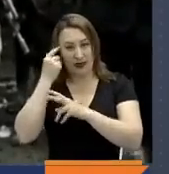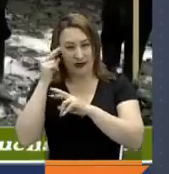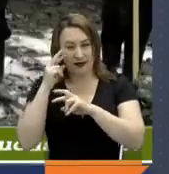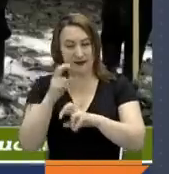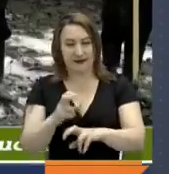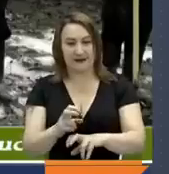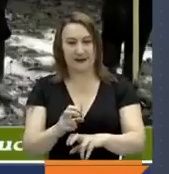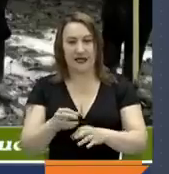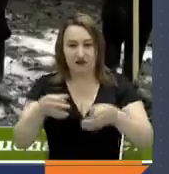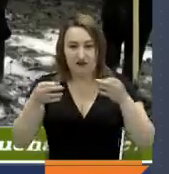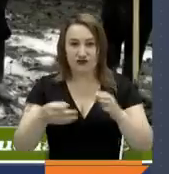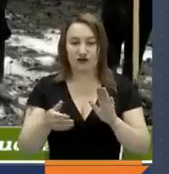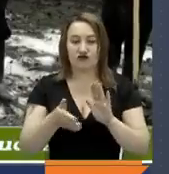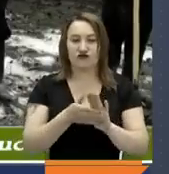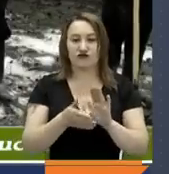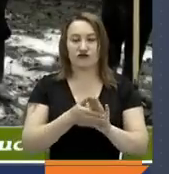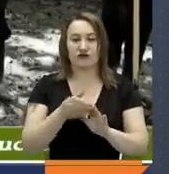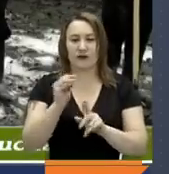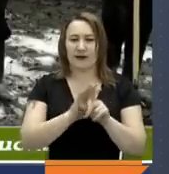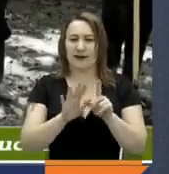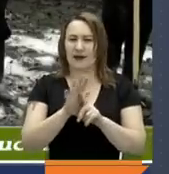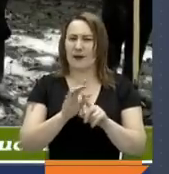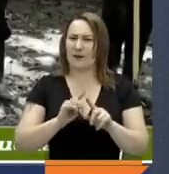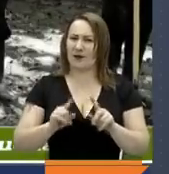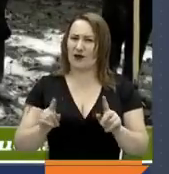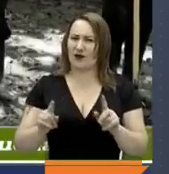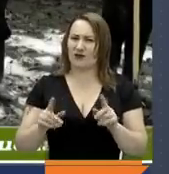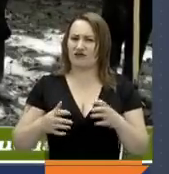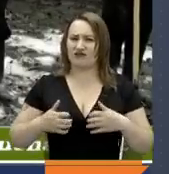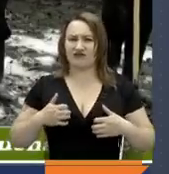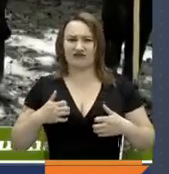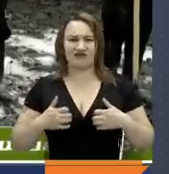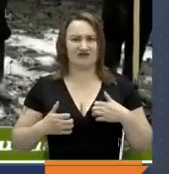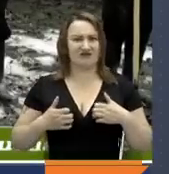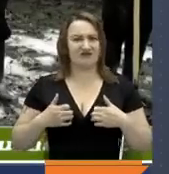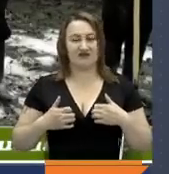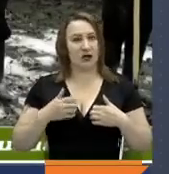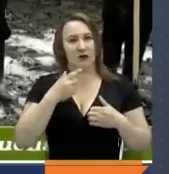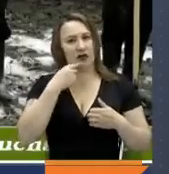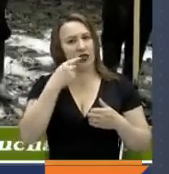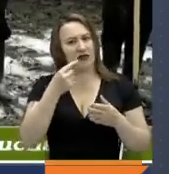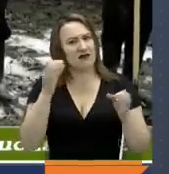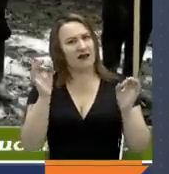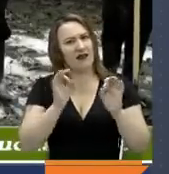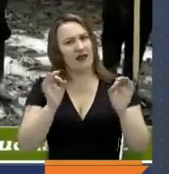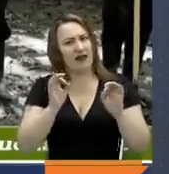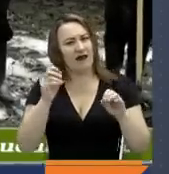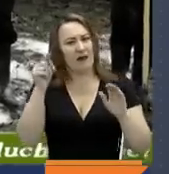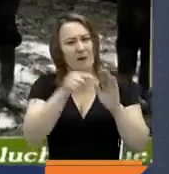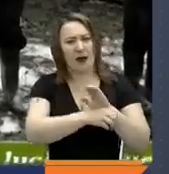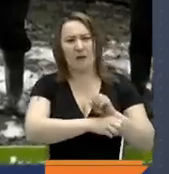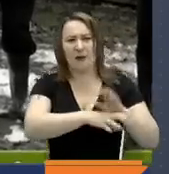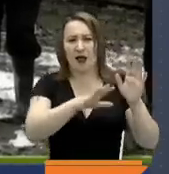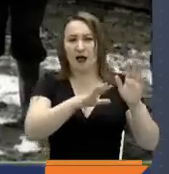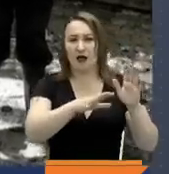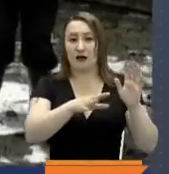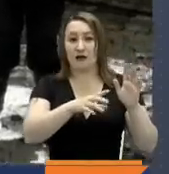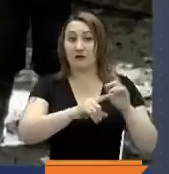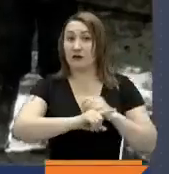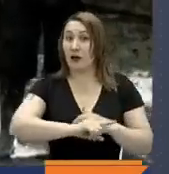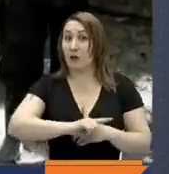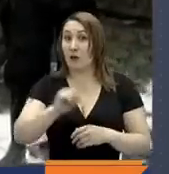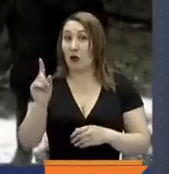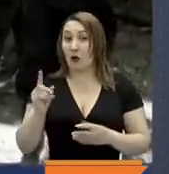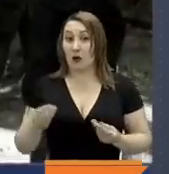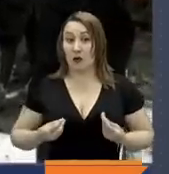vídeo pero hablan de varias inquietudes como por qué El Vocero no se refiere al bombardeo ni tampoco que habría sobrevivido hace